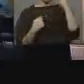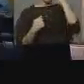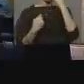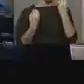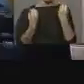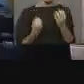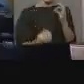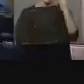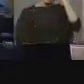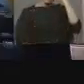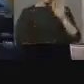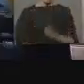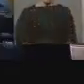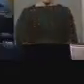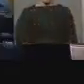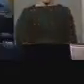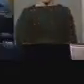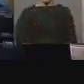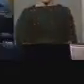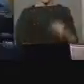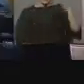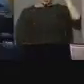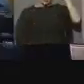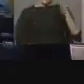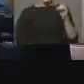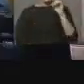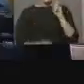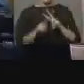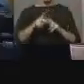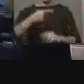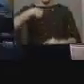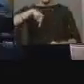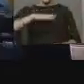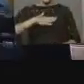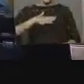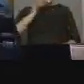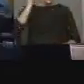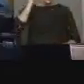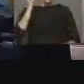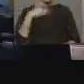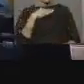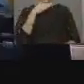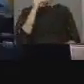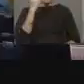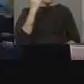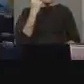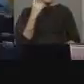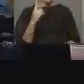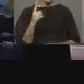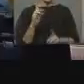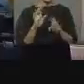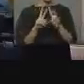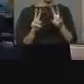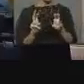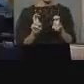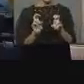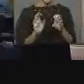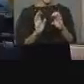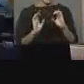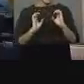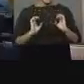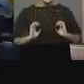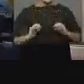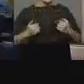considero bueno o malo. La decisión la tomamos nosotras y rescato el imperativo ético del proyecto, que